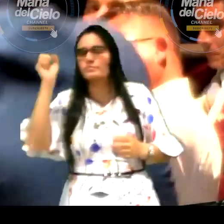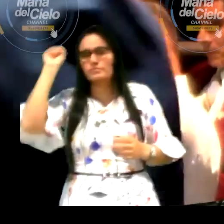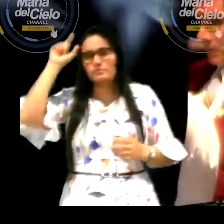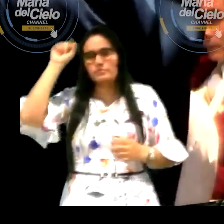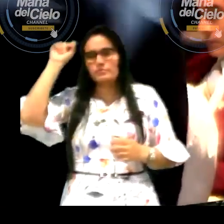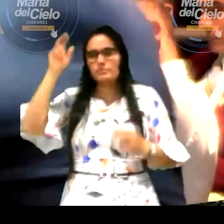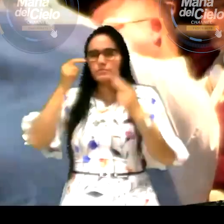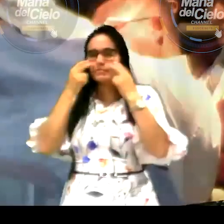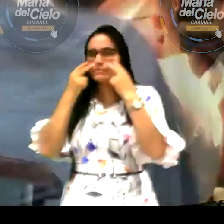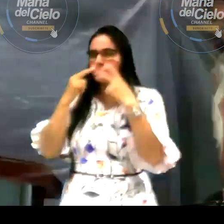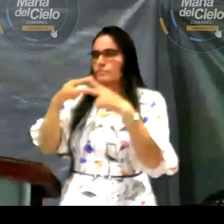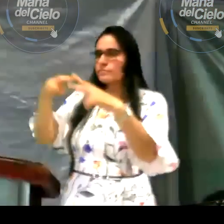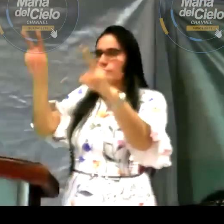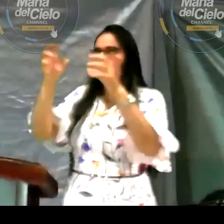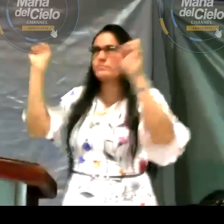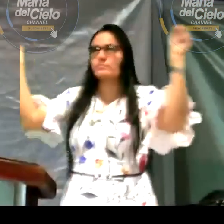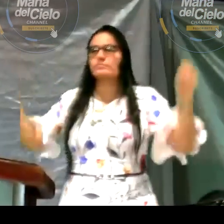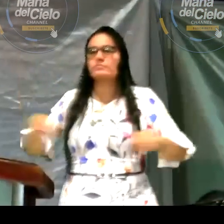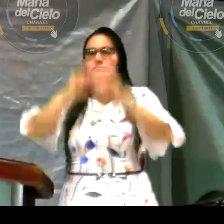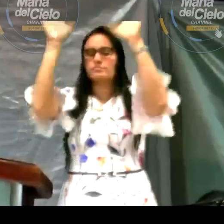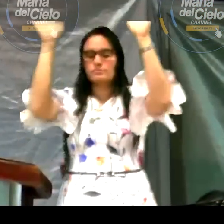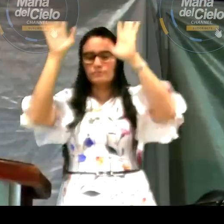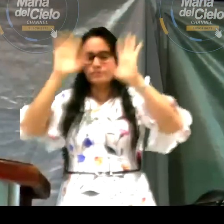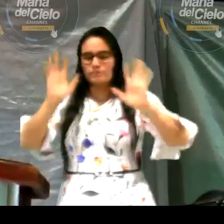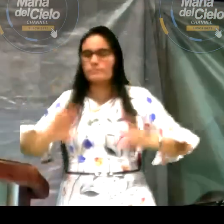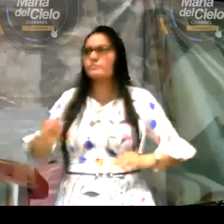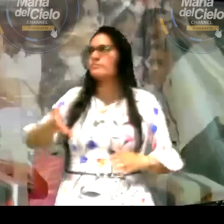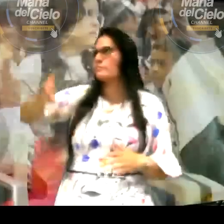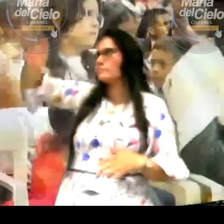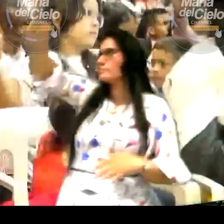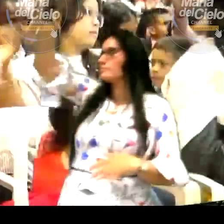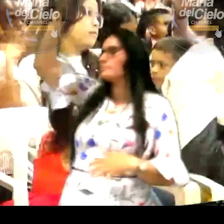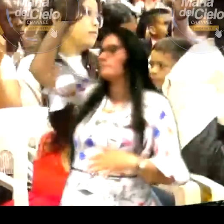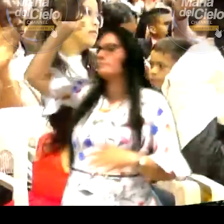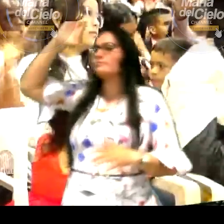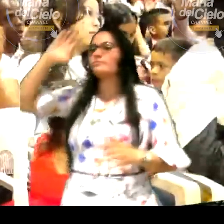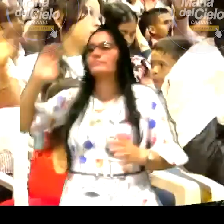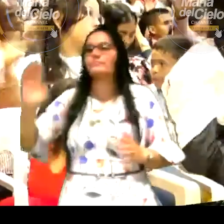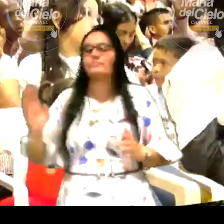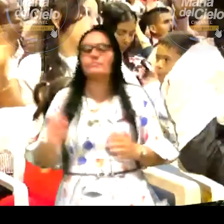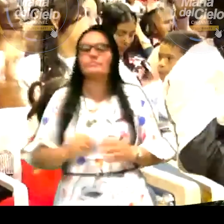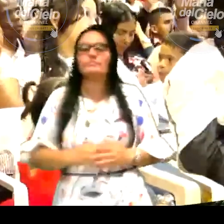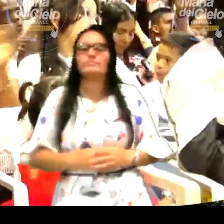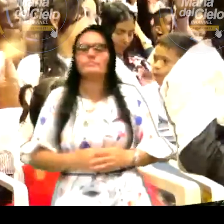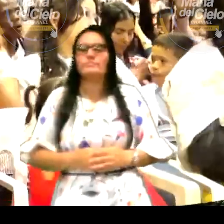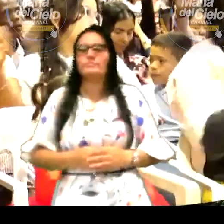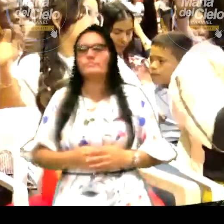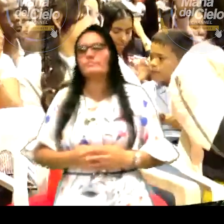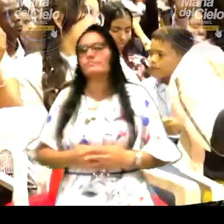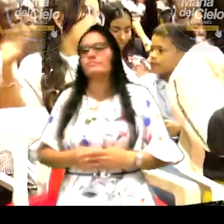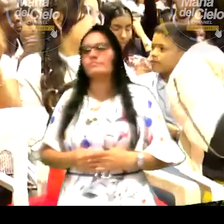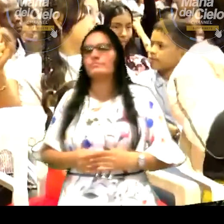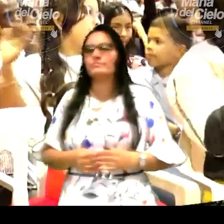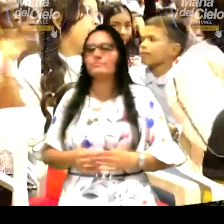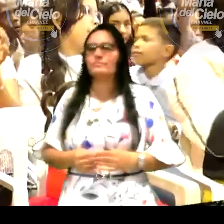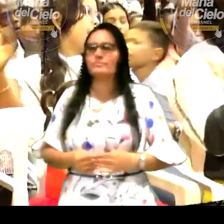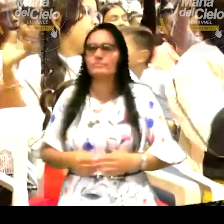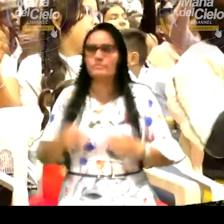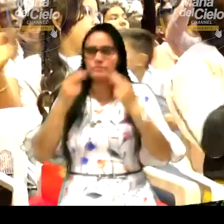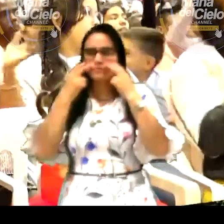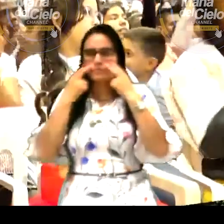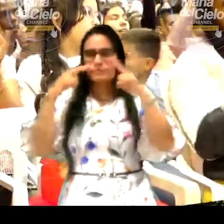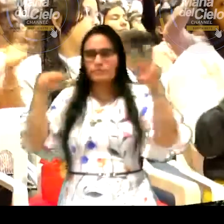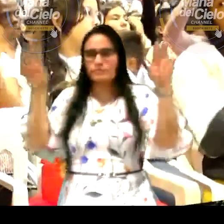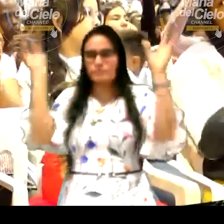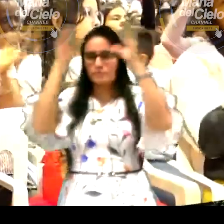la gloria de Dios. La verás. Vas a ver la gloria de Dios en tu casa, en